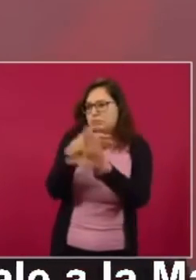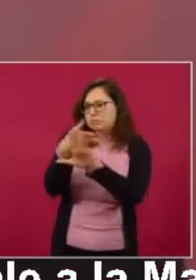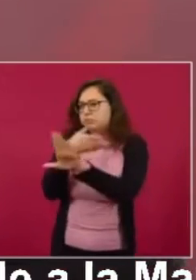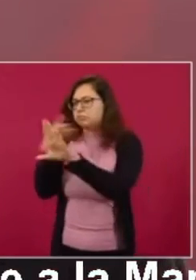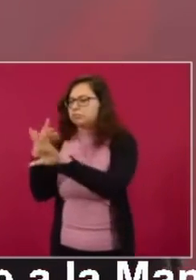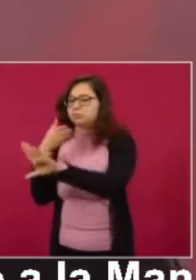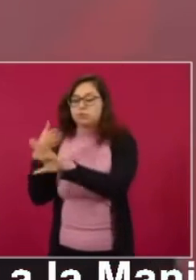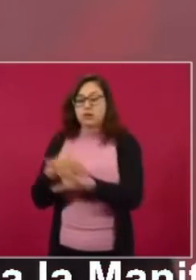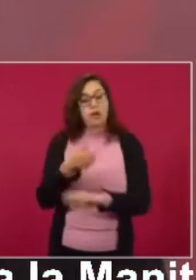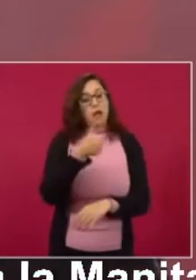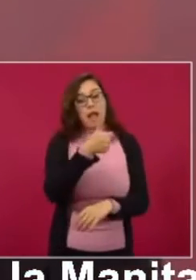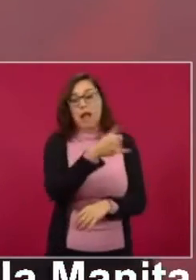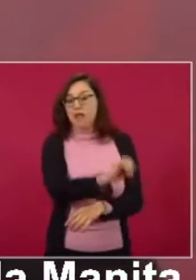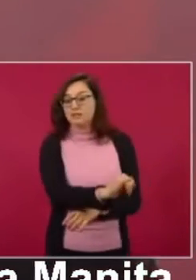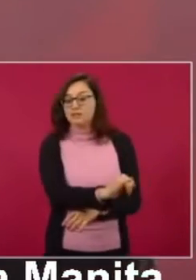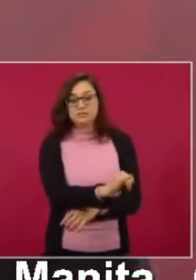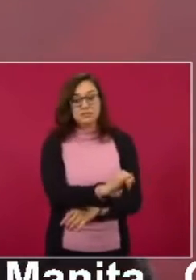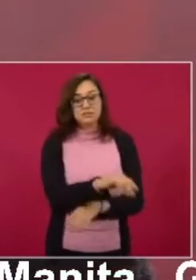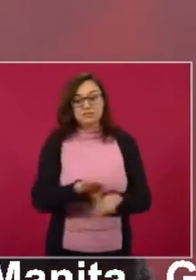louis